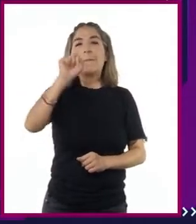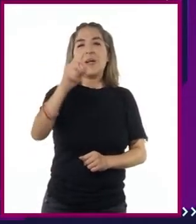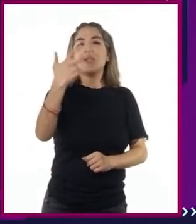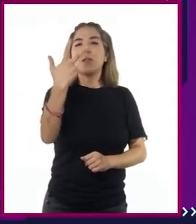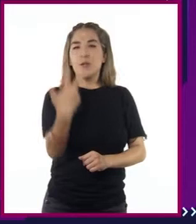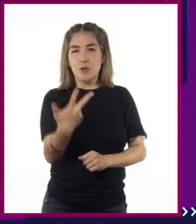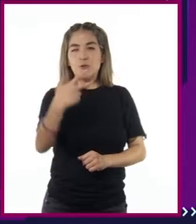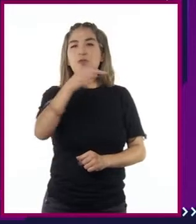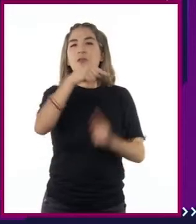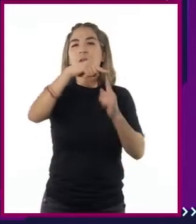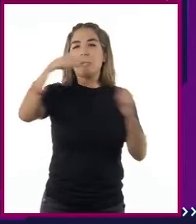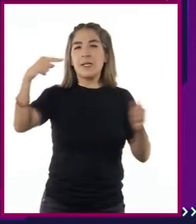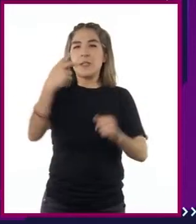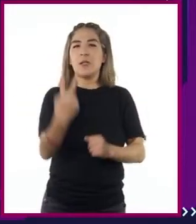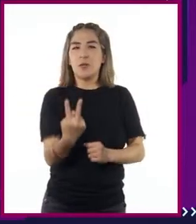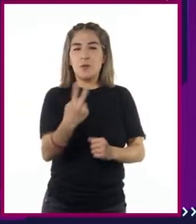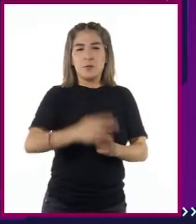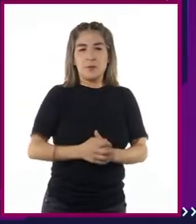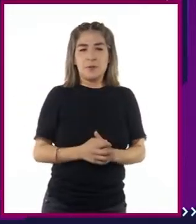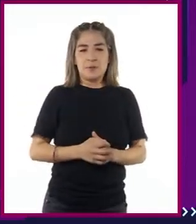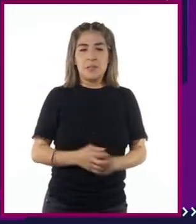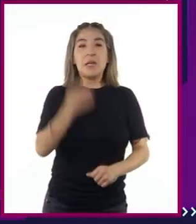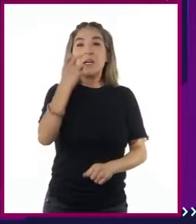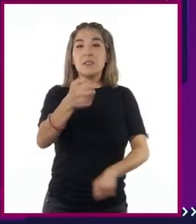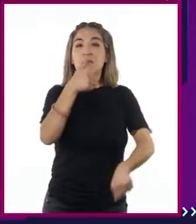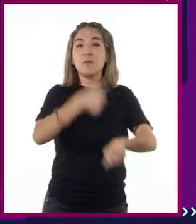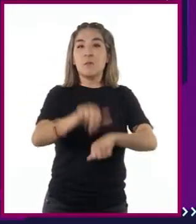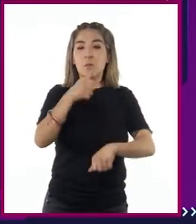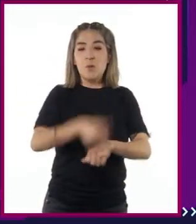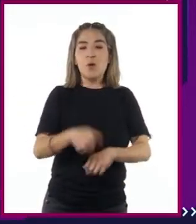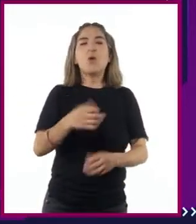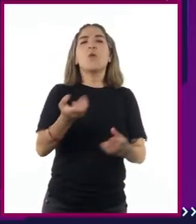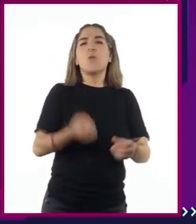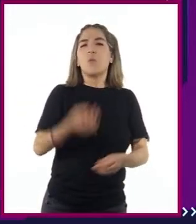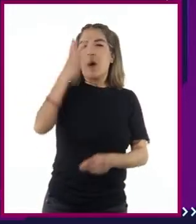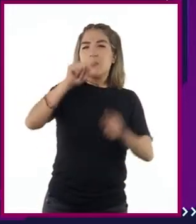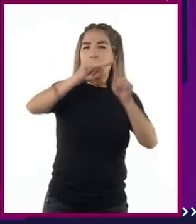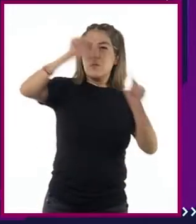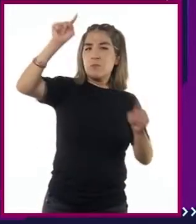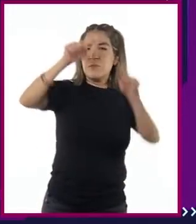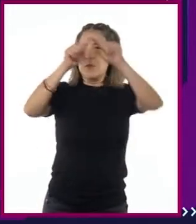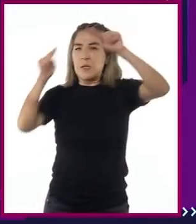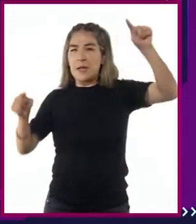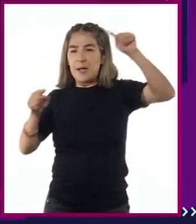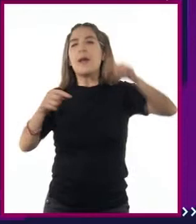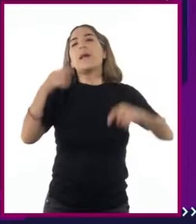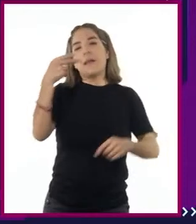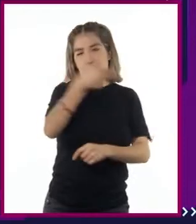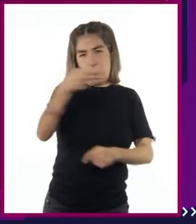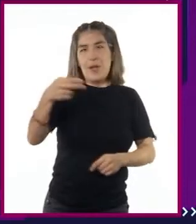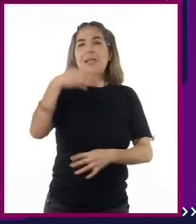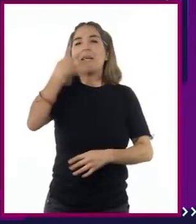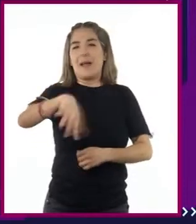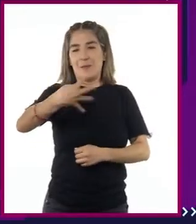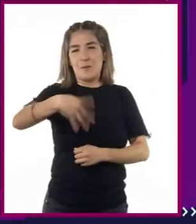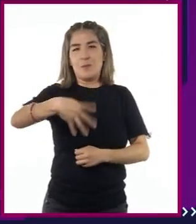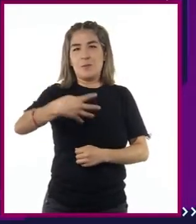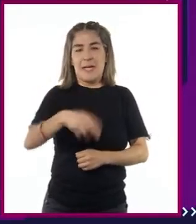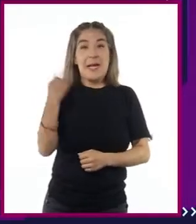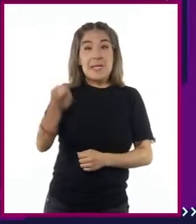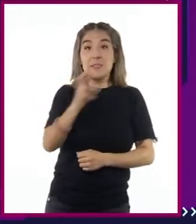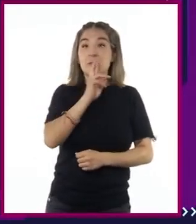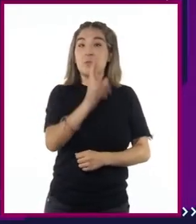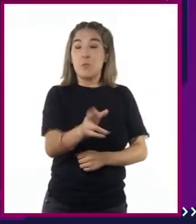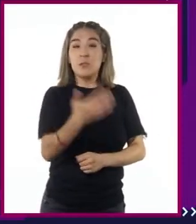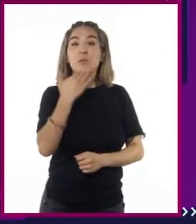28 entre 2. El número de diagonales es igual a 14. La